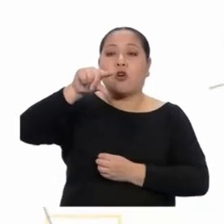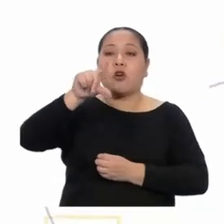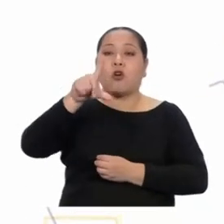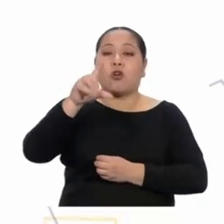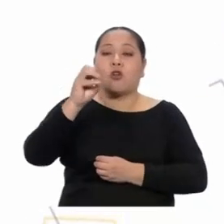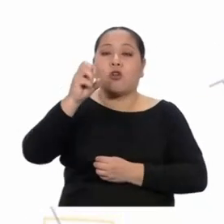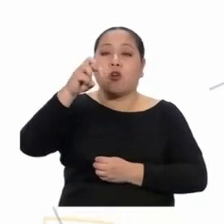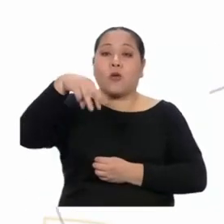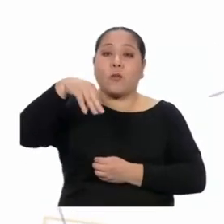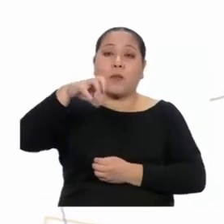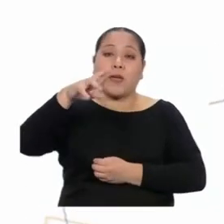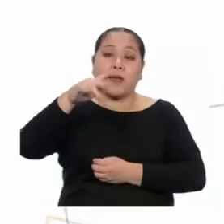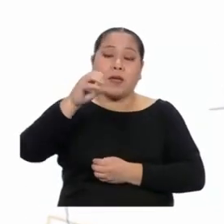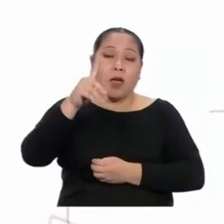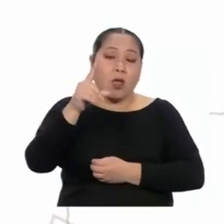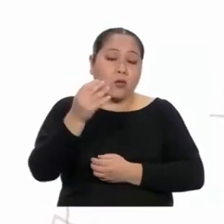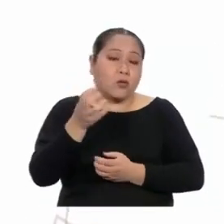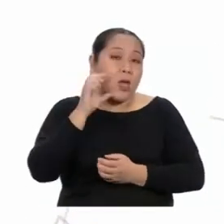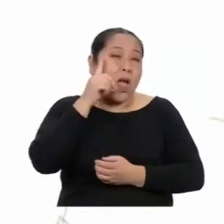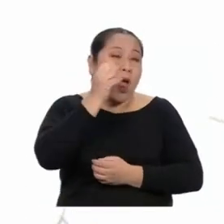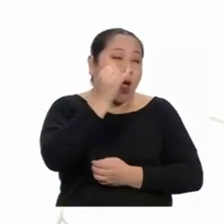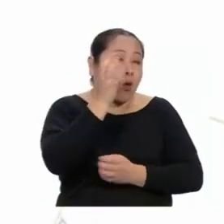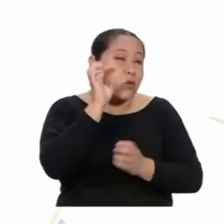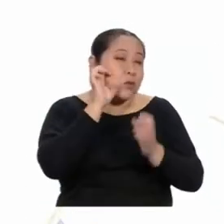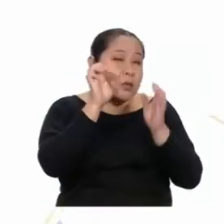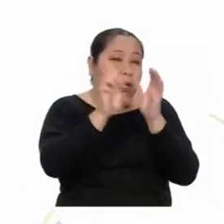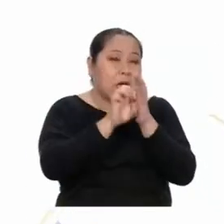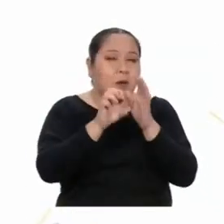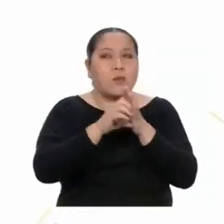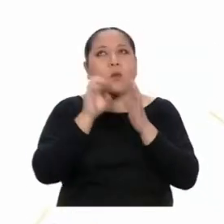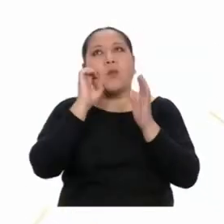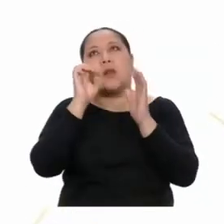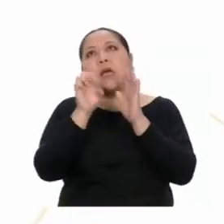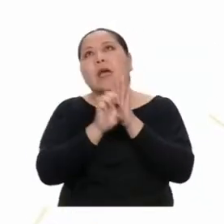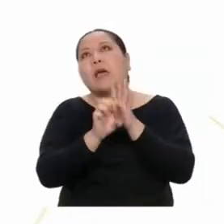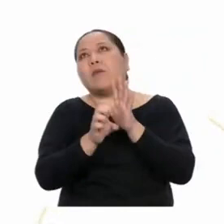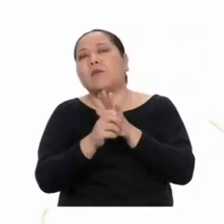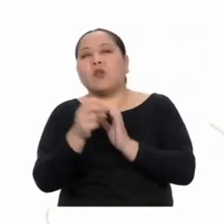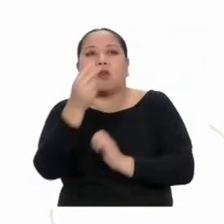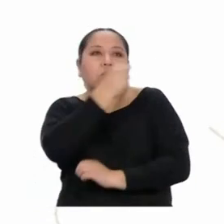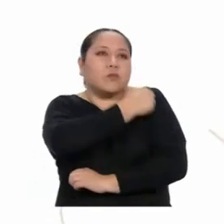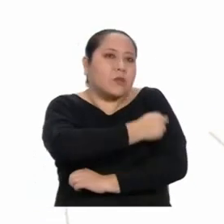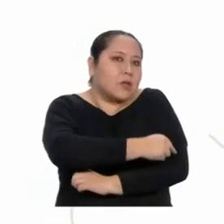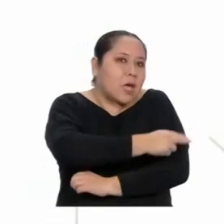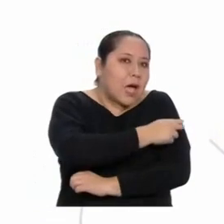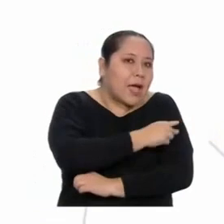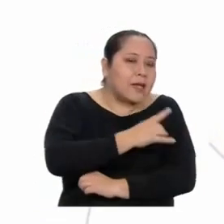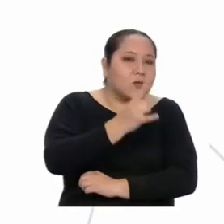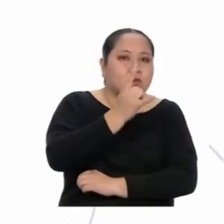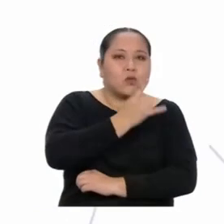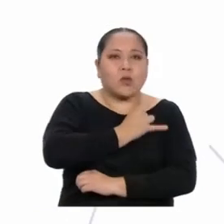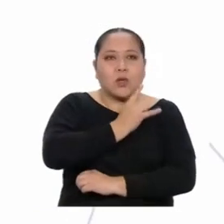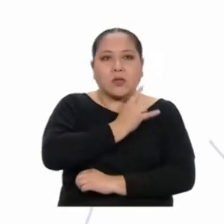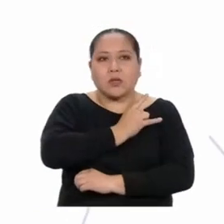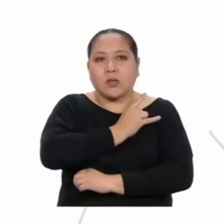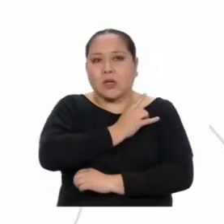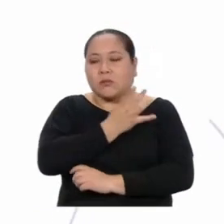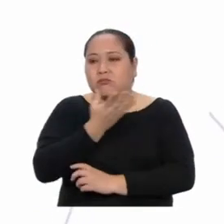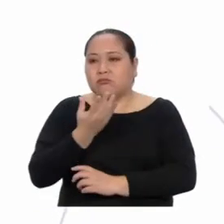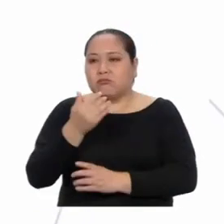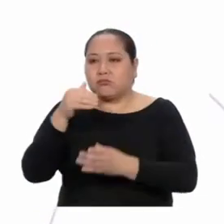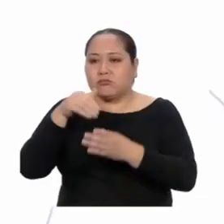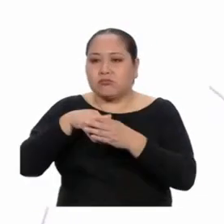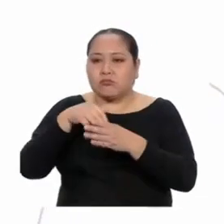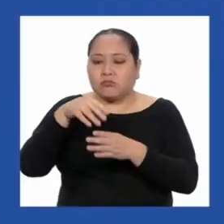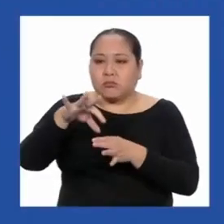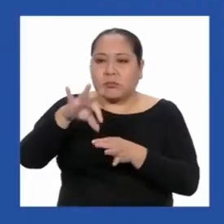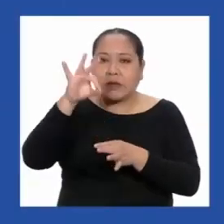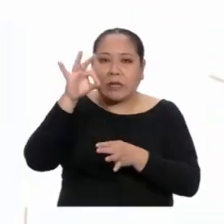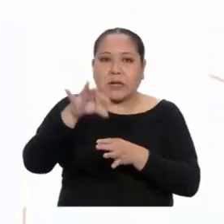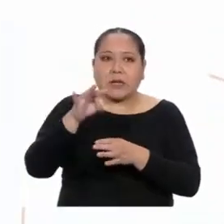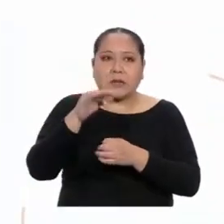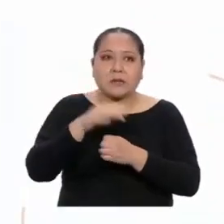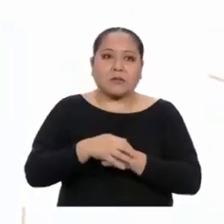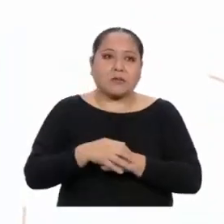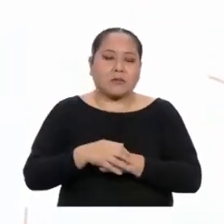Algunos ejemplos de conglomerados pueden ser hospitales, universidades, urnas electorales